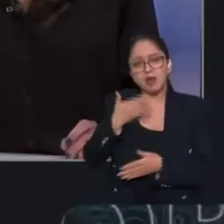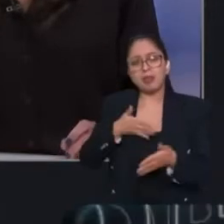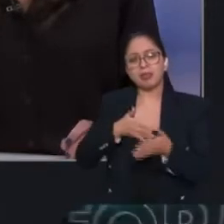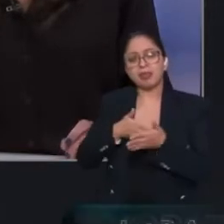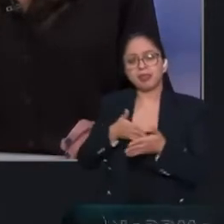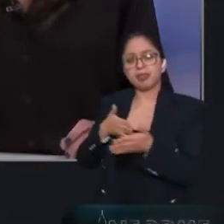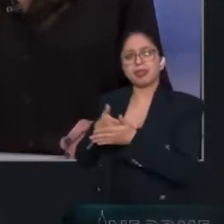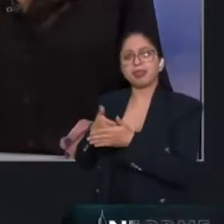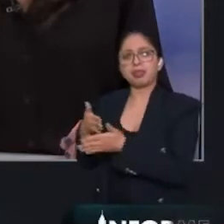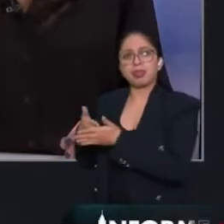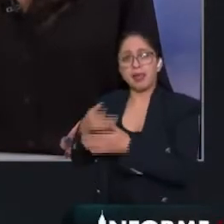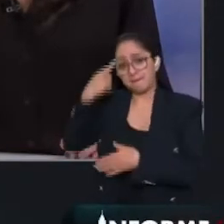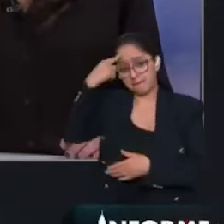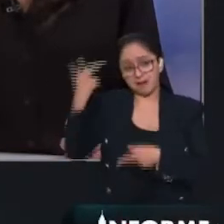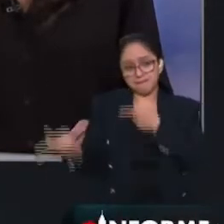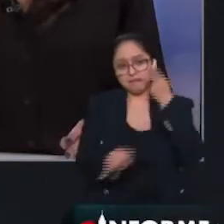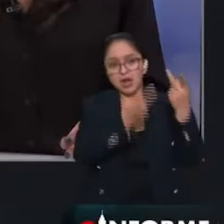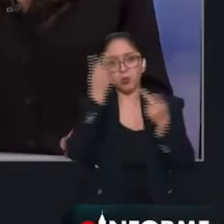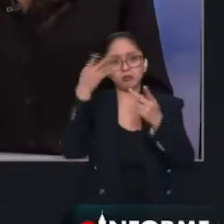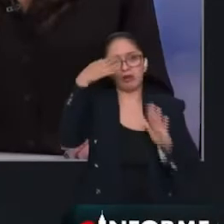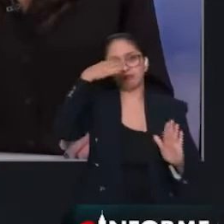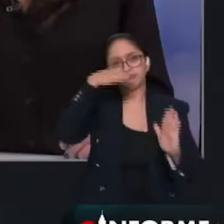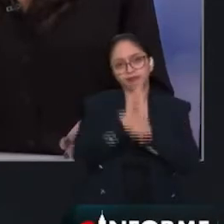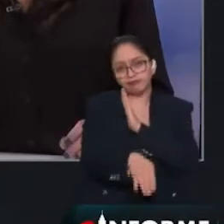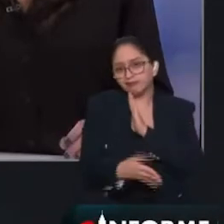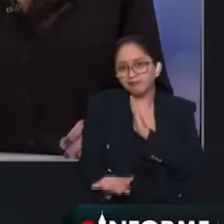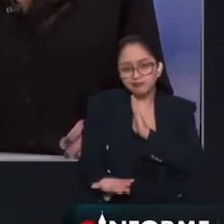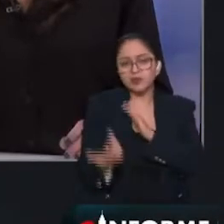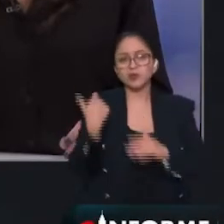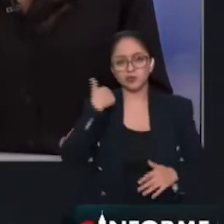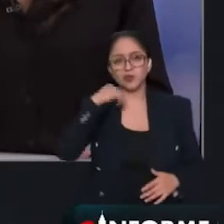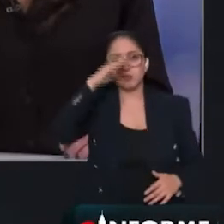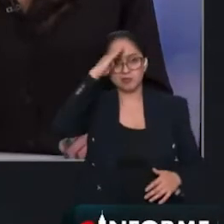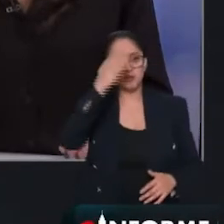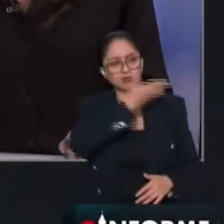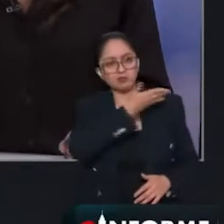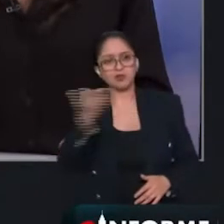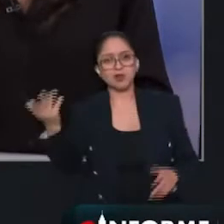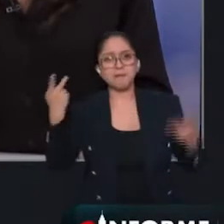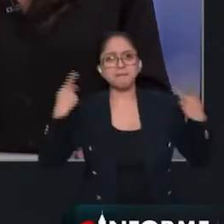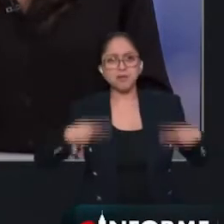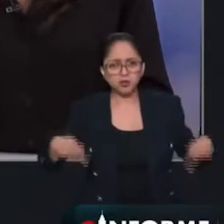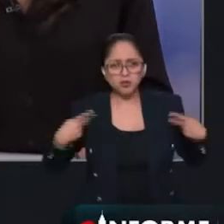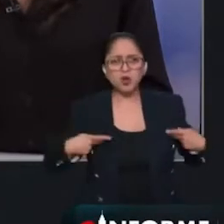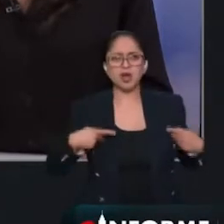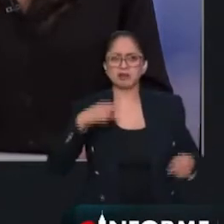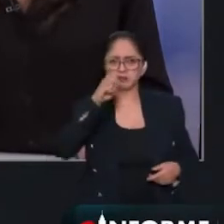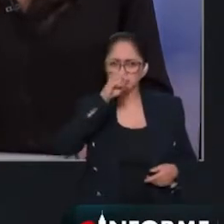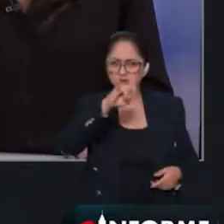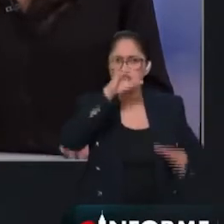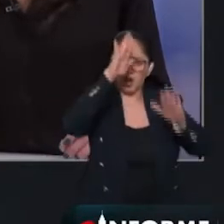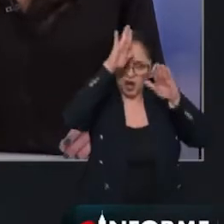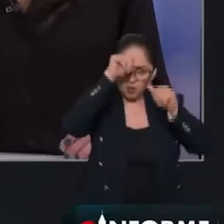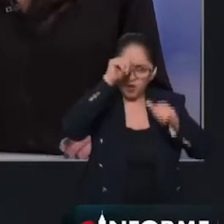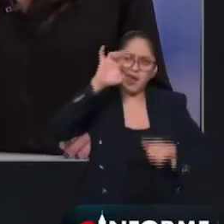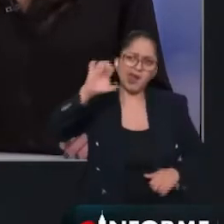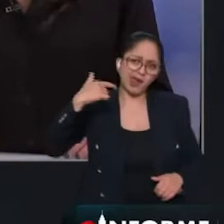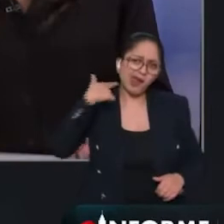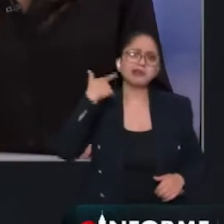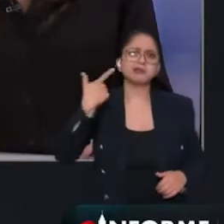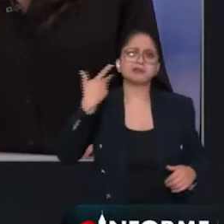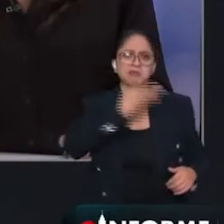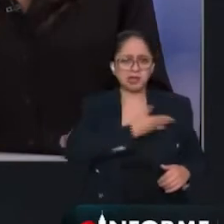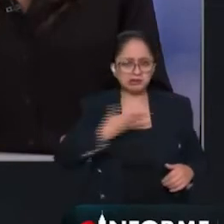fracase. Sin embargo, yo sí creo que la intención de la población de llevar a juicio a los